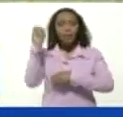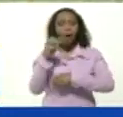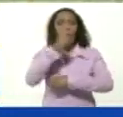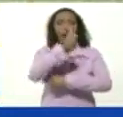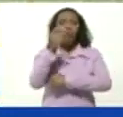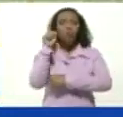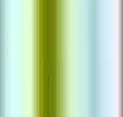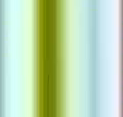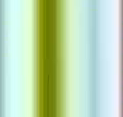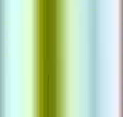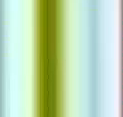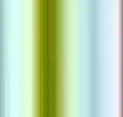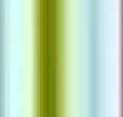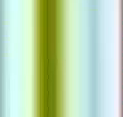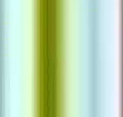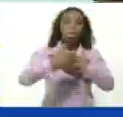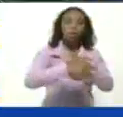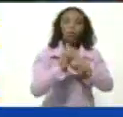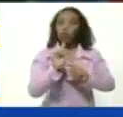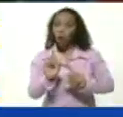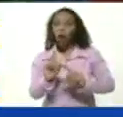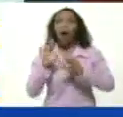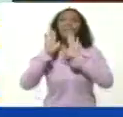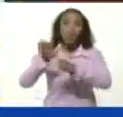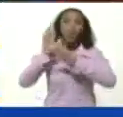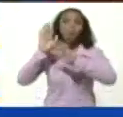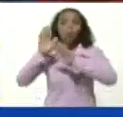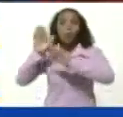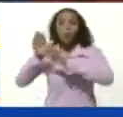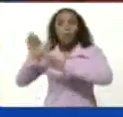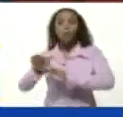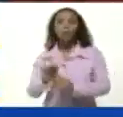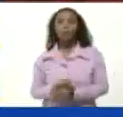uno de ellos. Apoyo, apoyo y más apoyo.